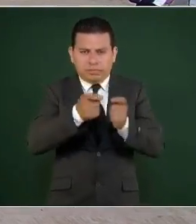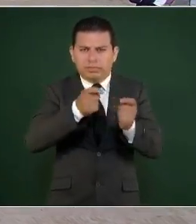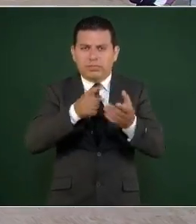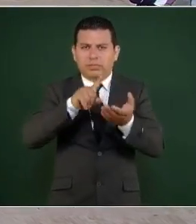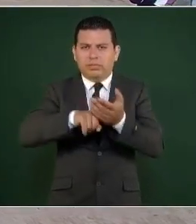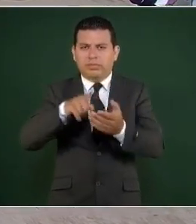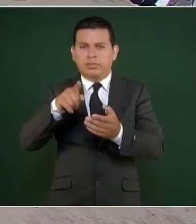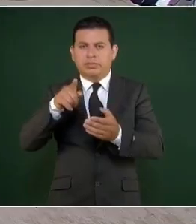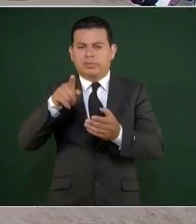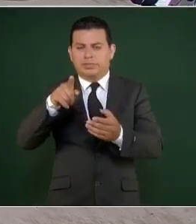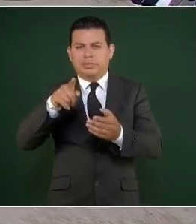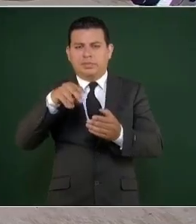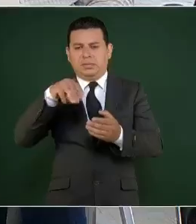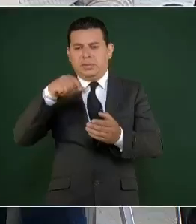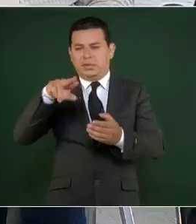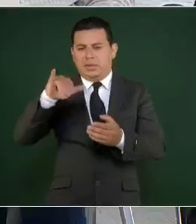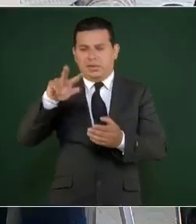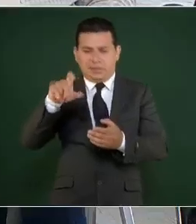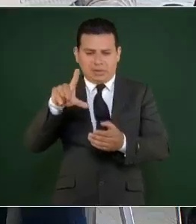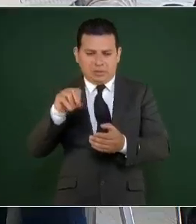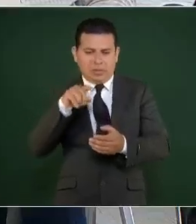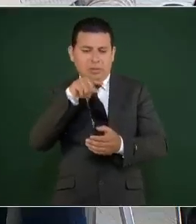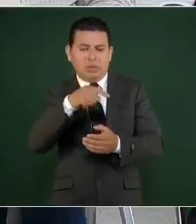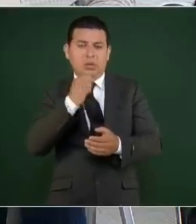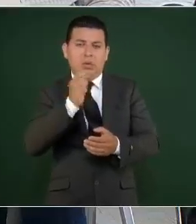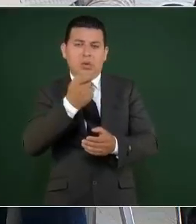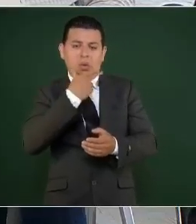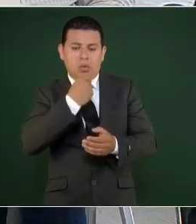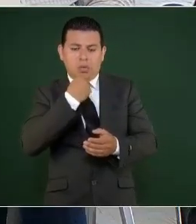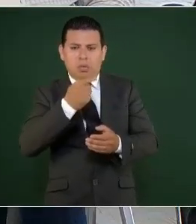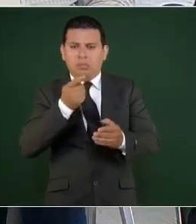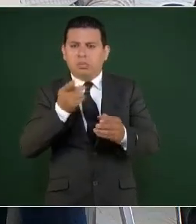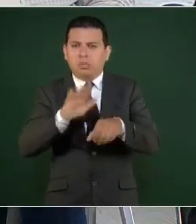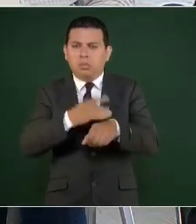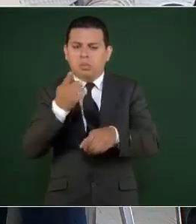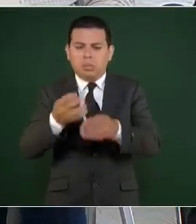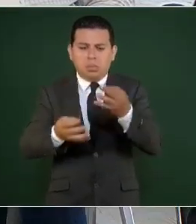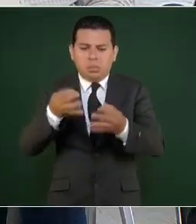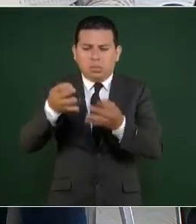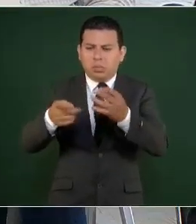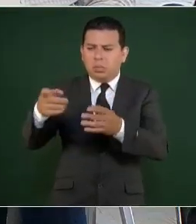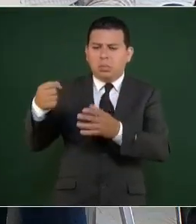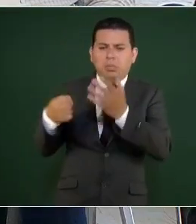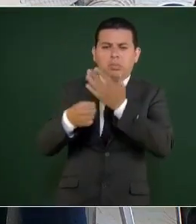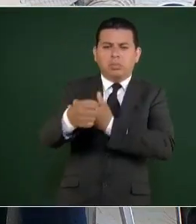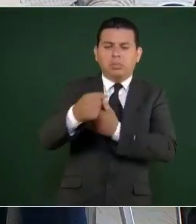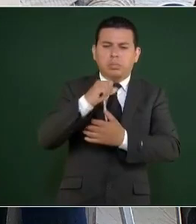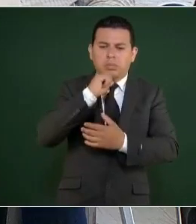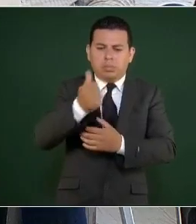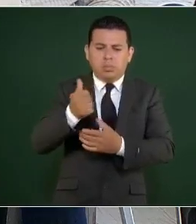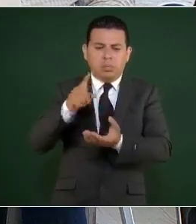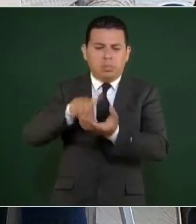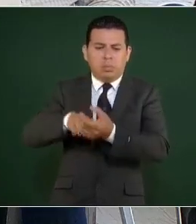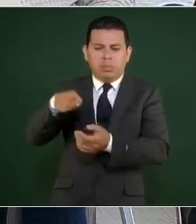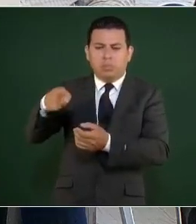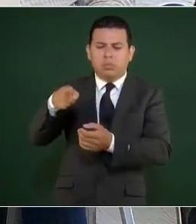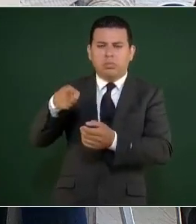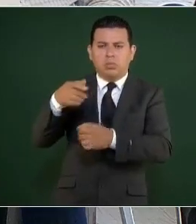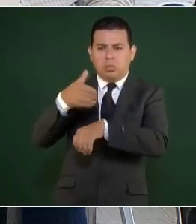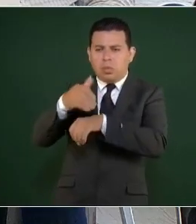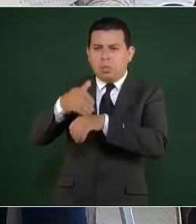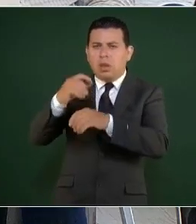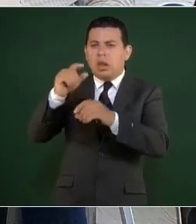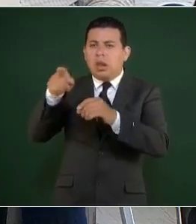El Príncipe, Maquiavelo dice que los actos de los hombres que no se juzgan en los tribunales de apelación se miden por los resultados,